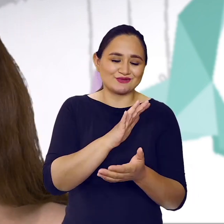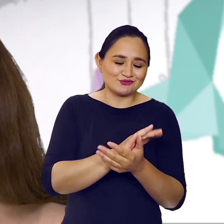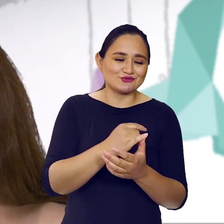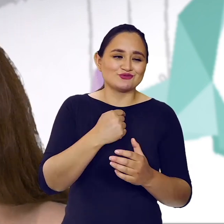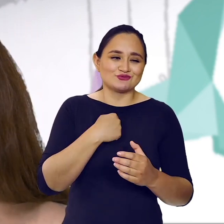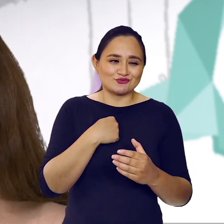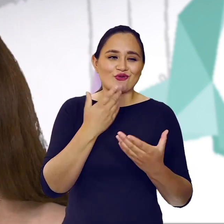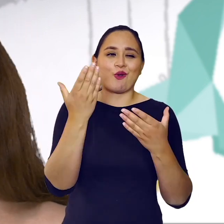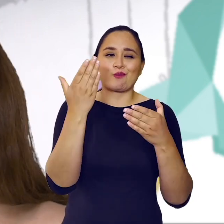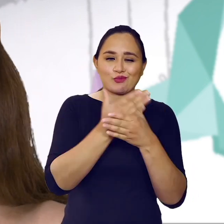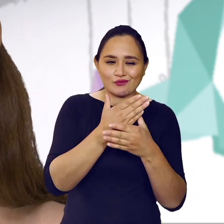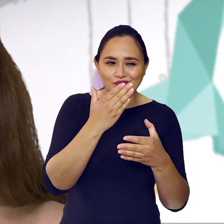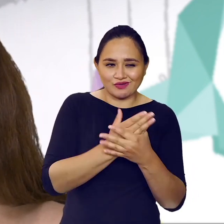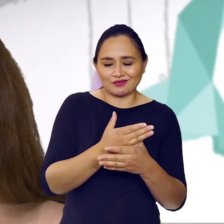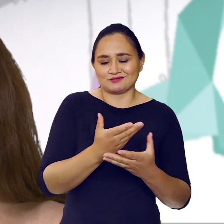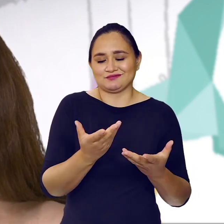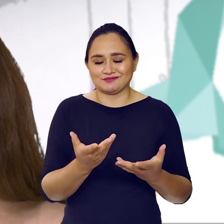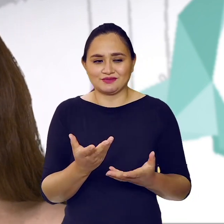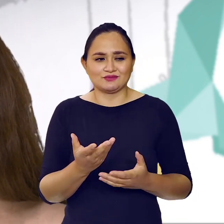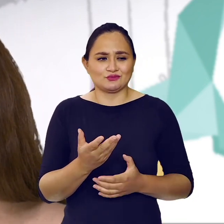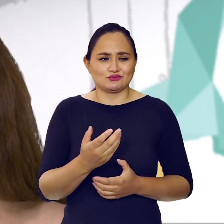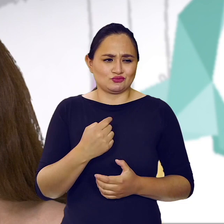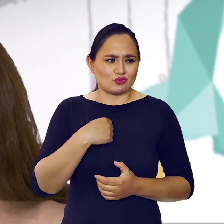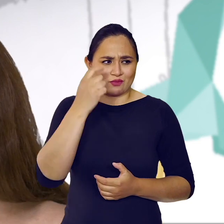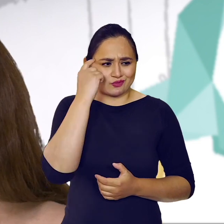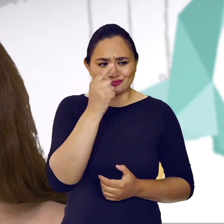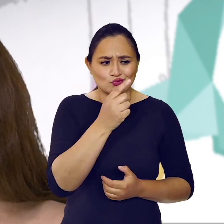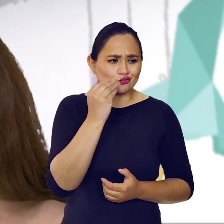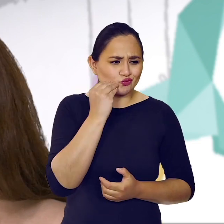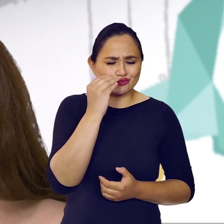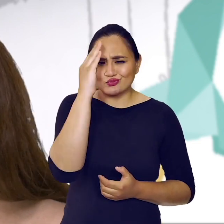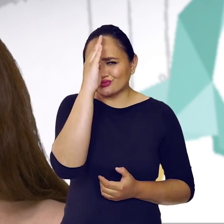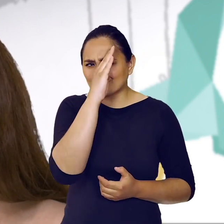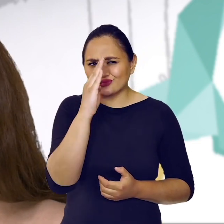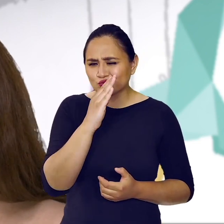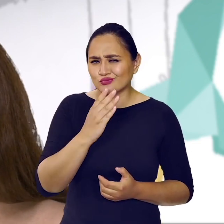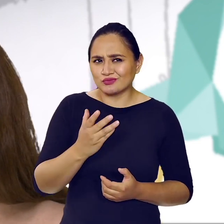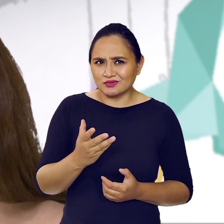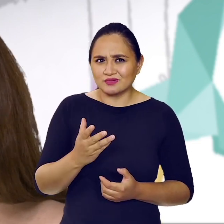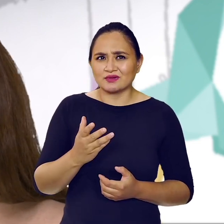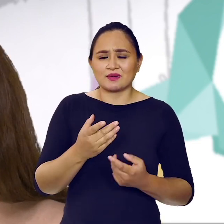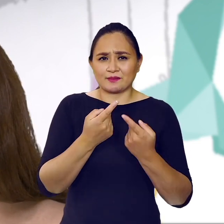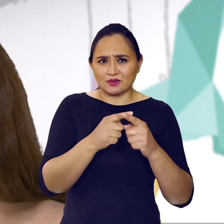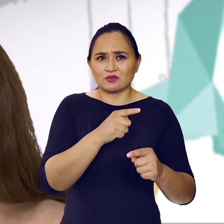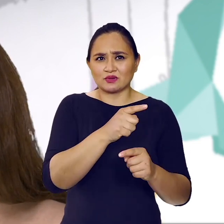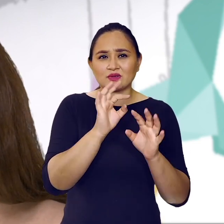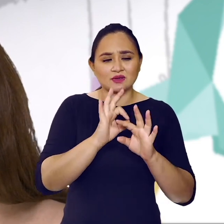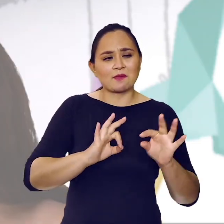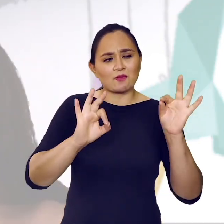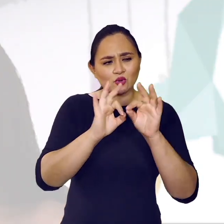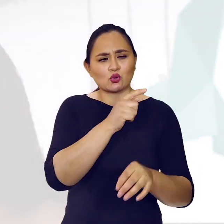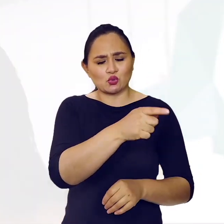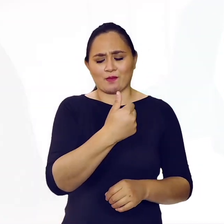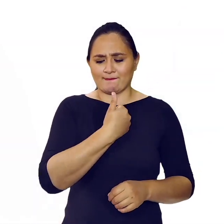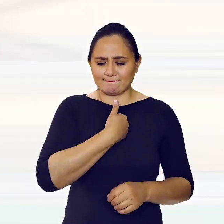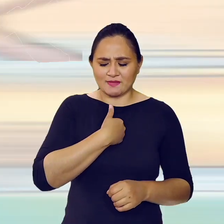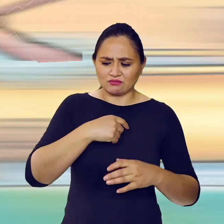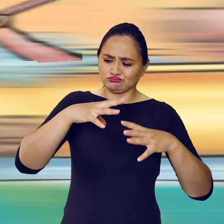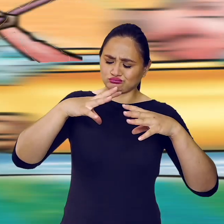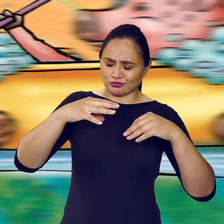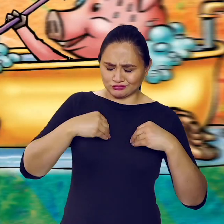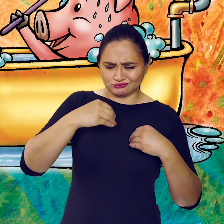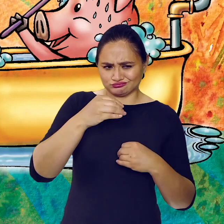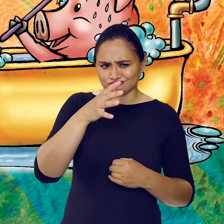estoy molestando. En verdad nunca he pensado que seas tonto, pero incluso si fuera así, deberías empezar a creer en ti mismo y no en